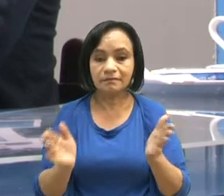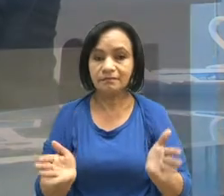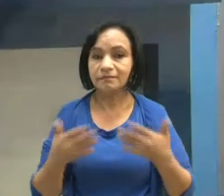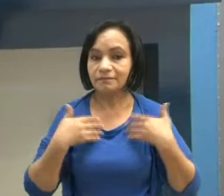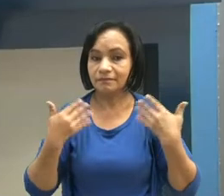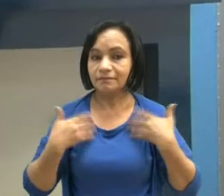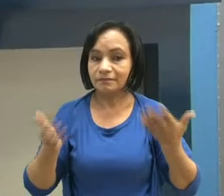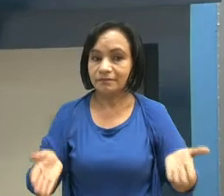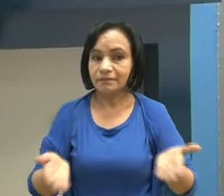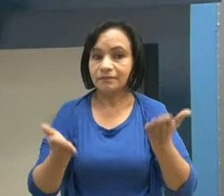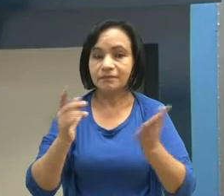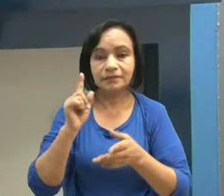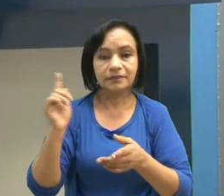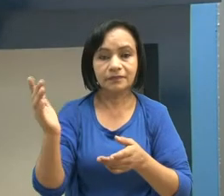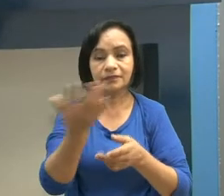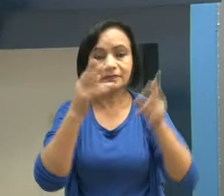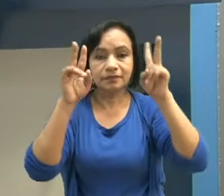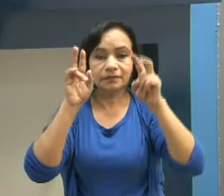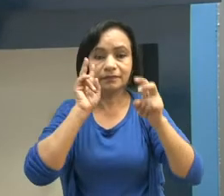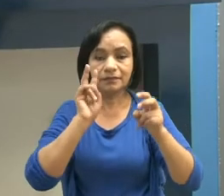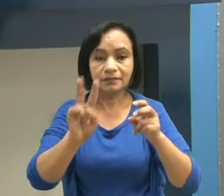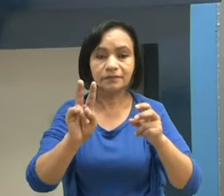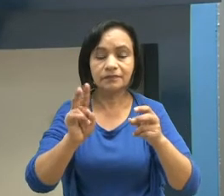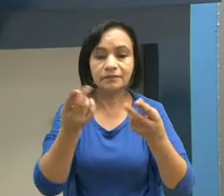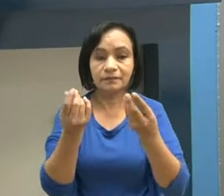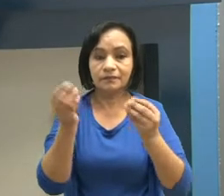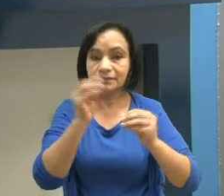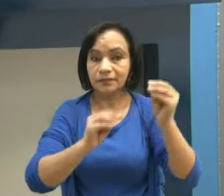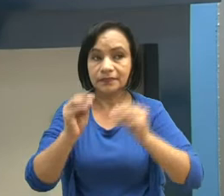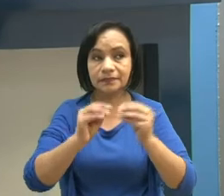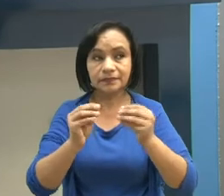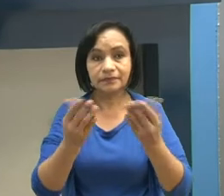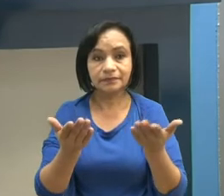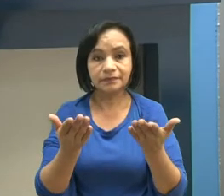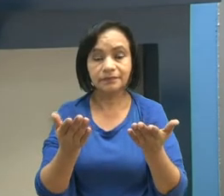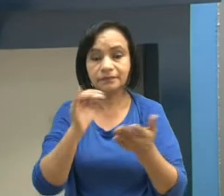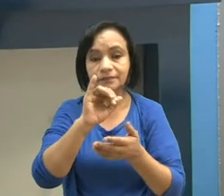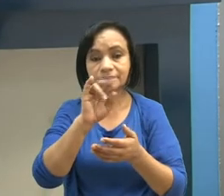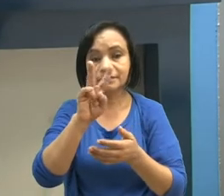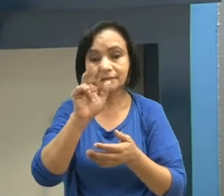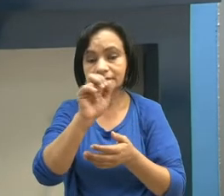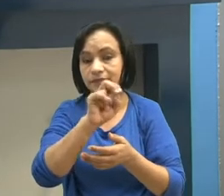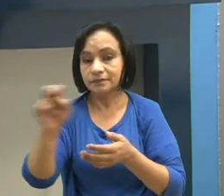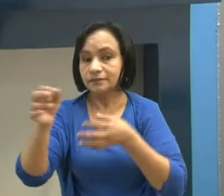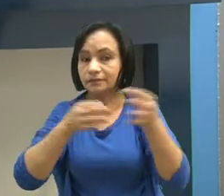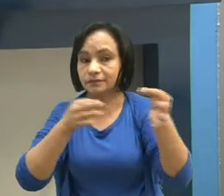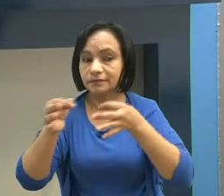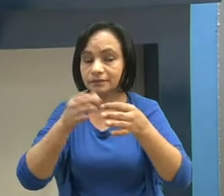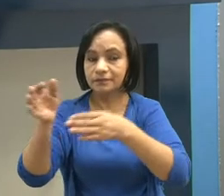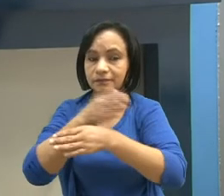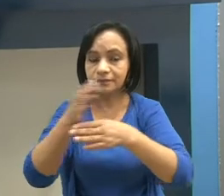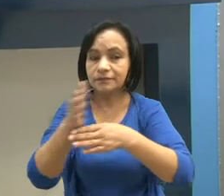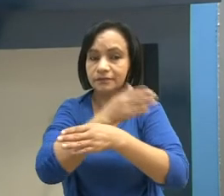punto importante, ¿no?, para todo lo que tiene que ver con la dinamización de nuestra economía. Nuestro hermano Iván Acosta insiste y explica en diversas